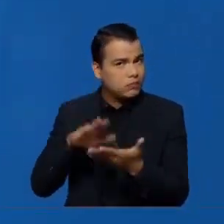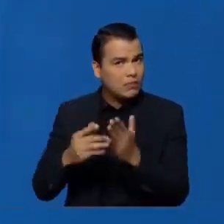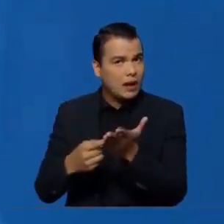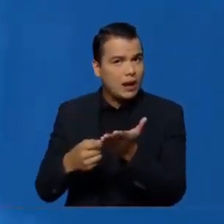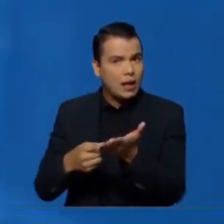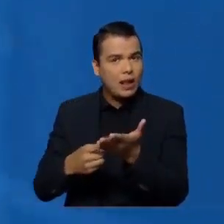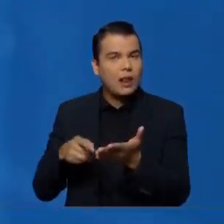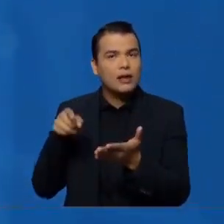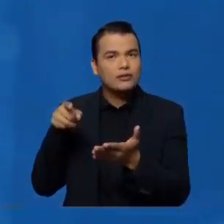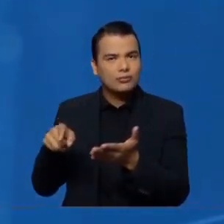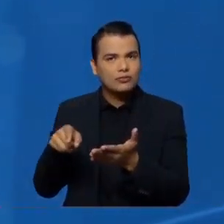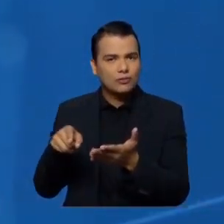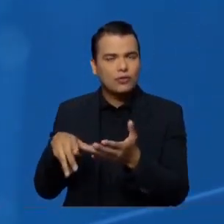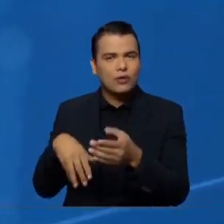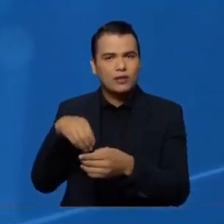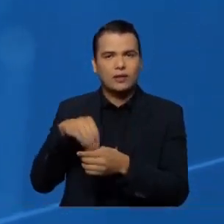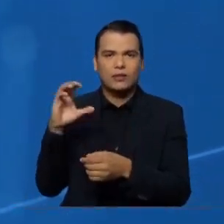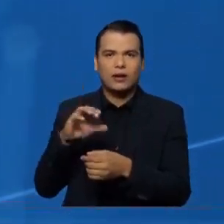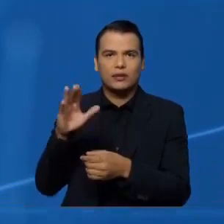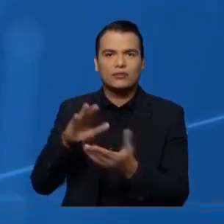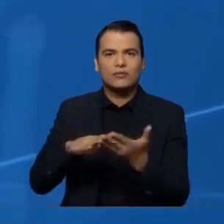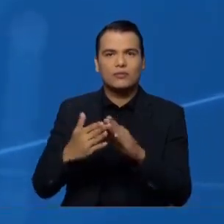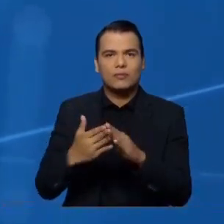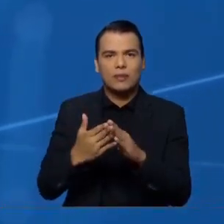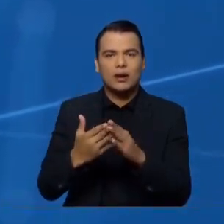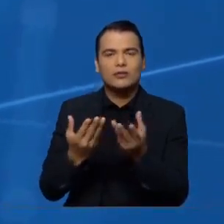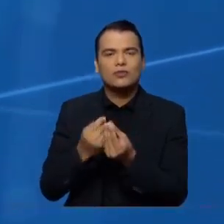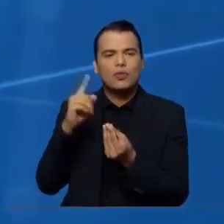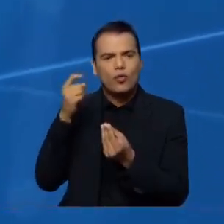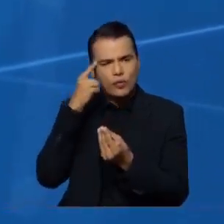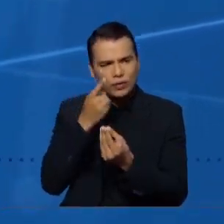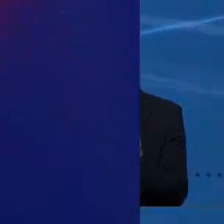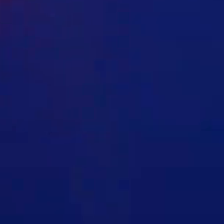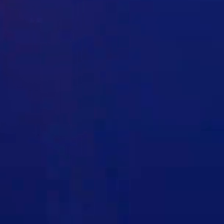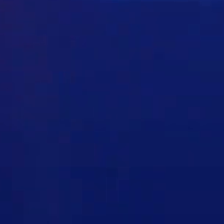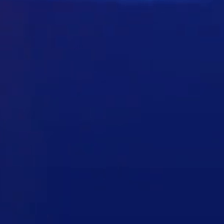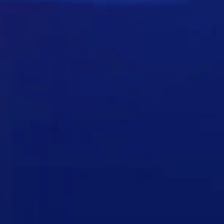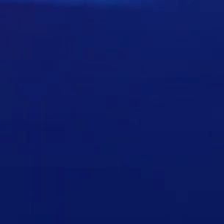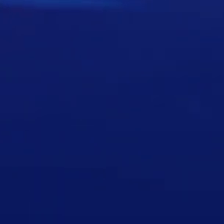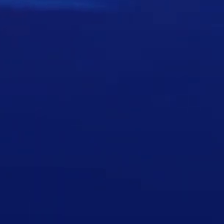a Caracas, Winston Viracachapava. Winston, muy buenos días.